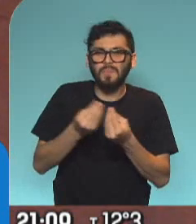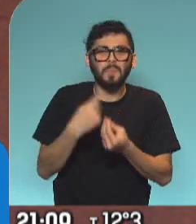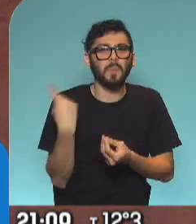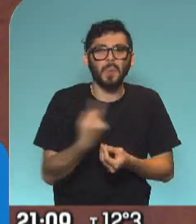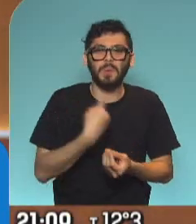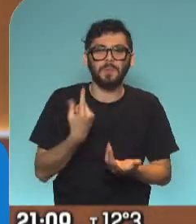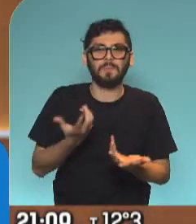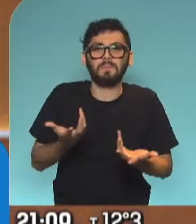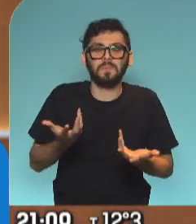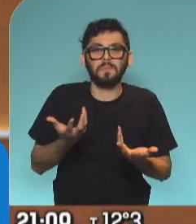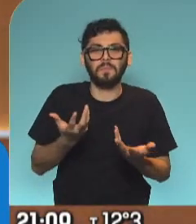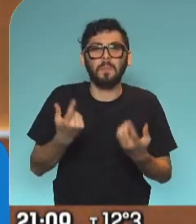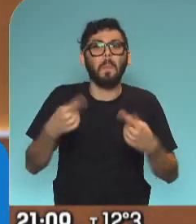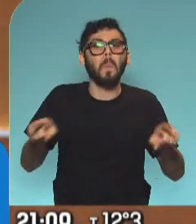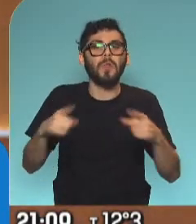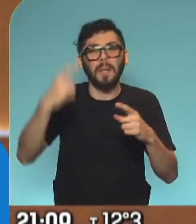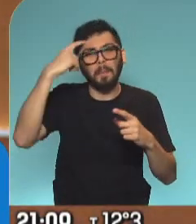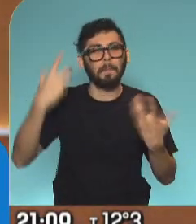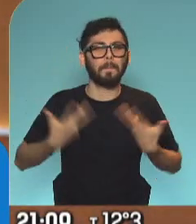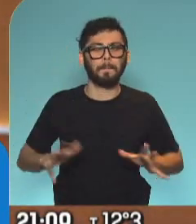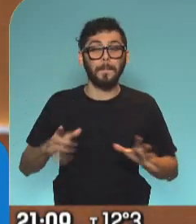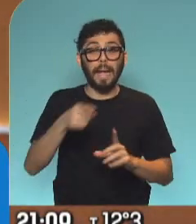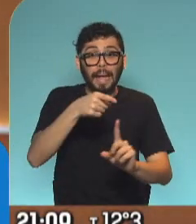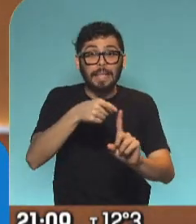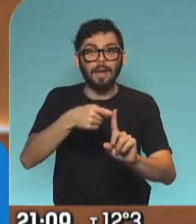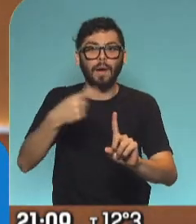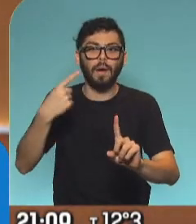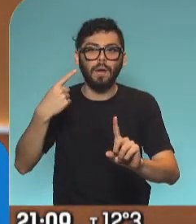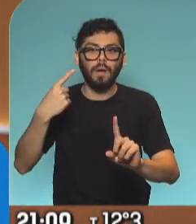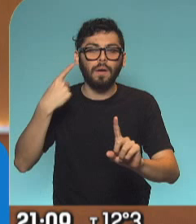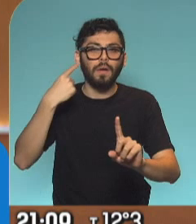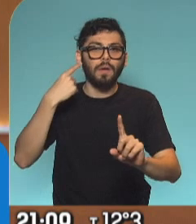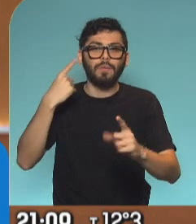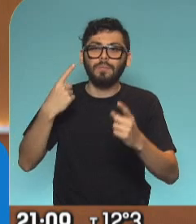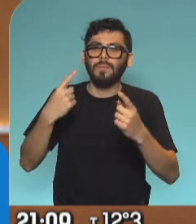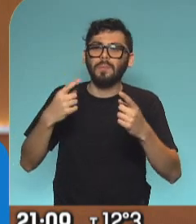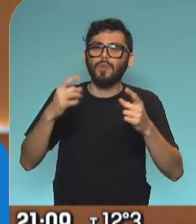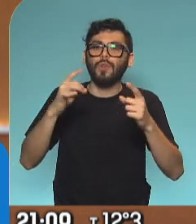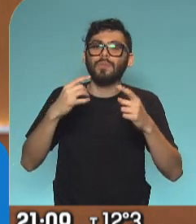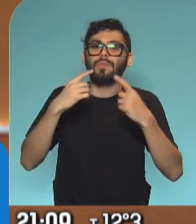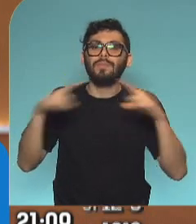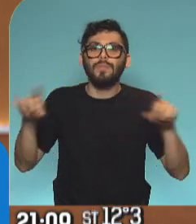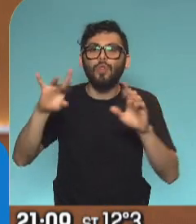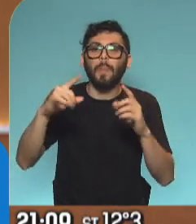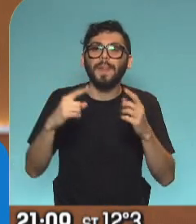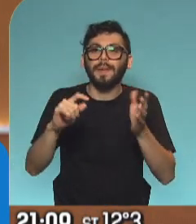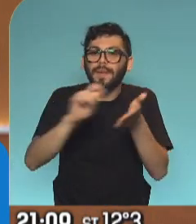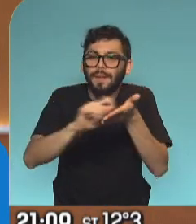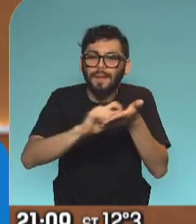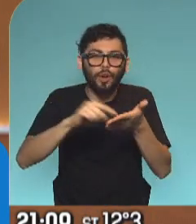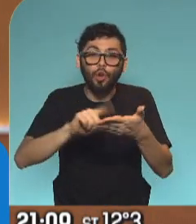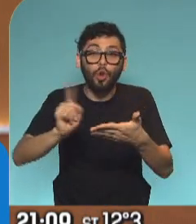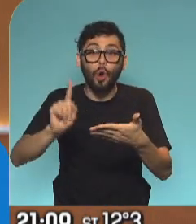surgir como tan natural. Claro. Y ella desde ese día entendió que a la letra había que sumarle algo tan afecto a